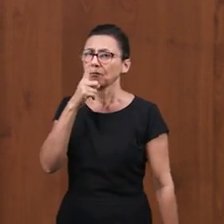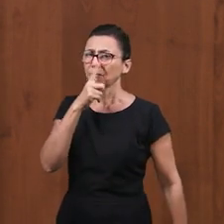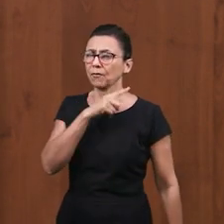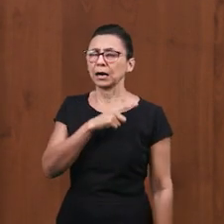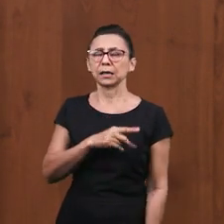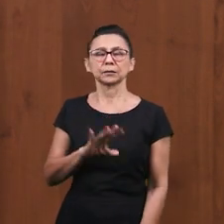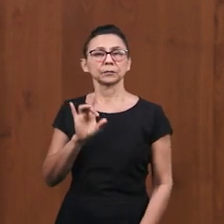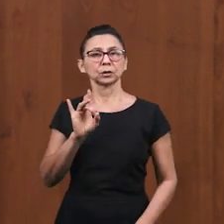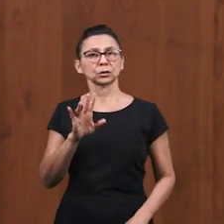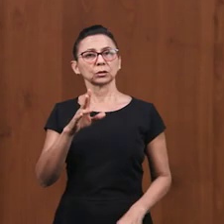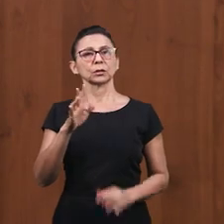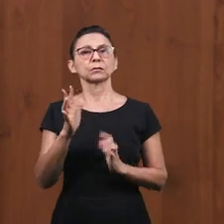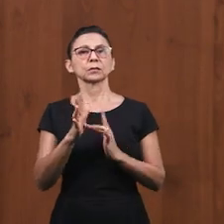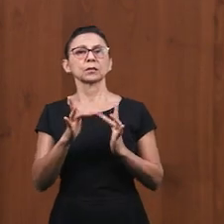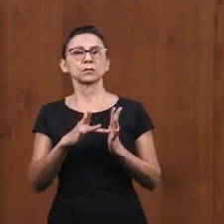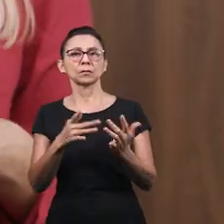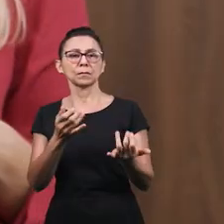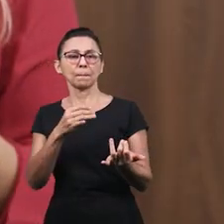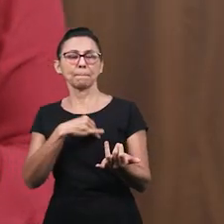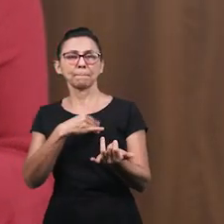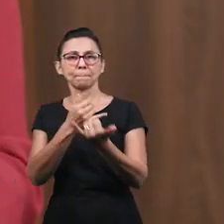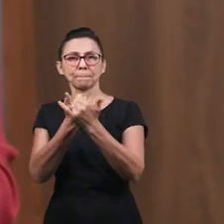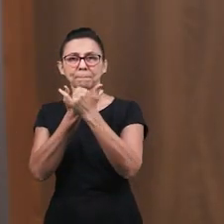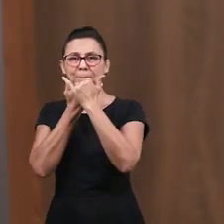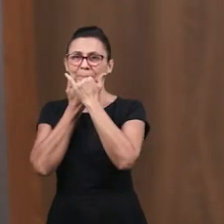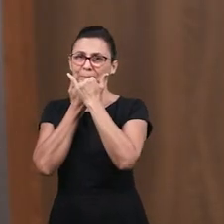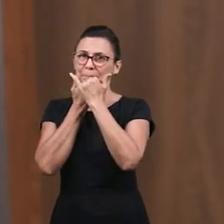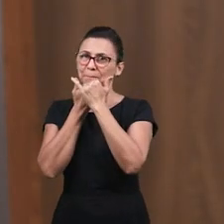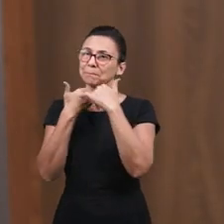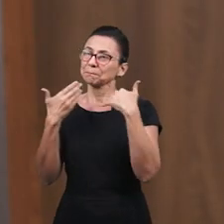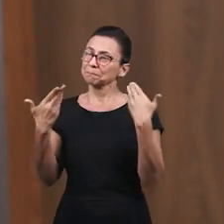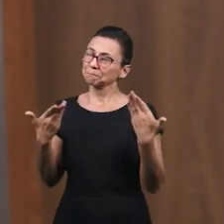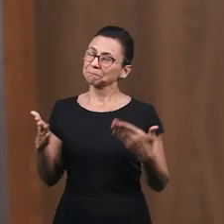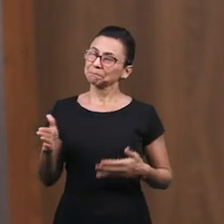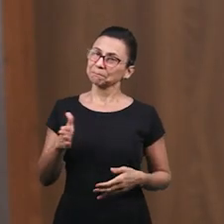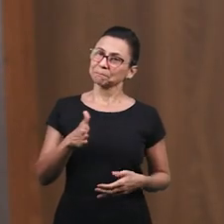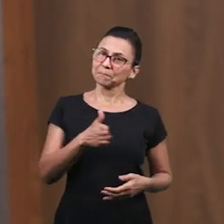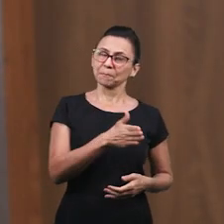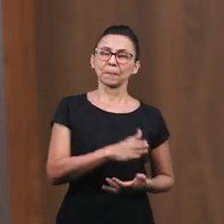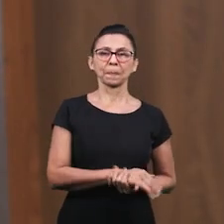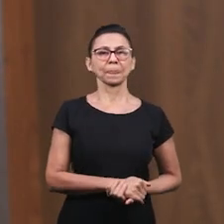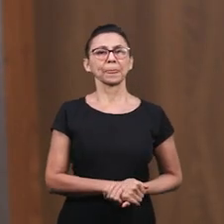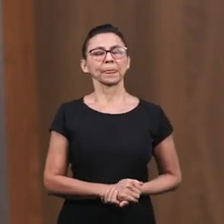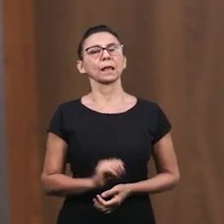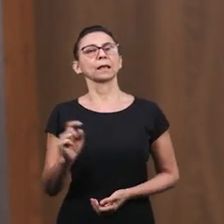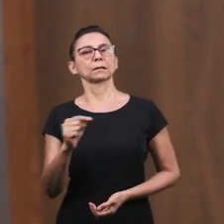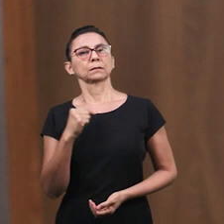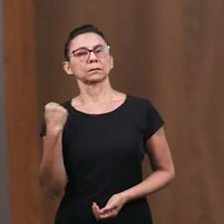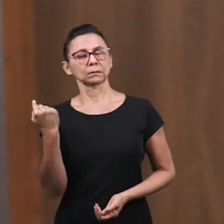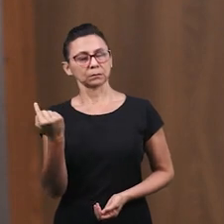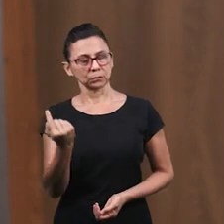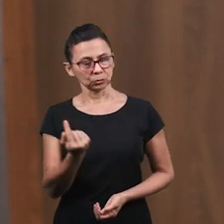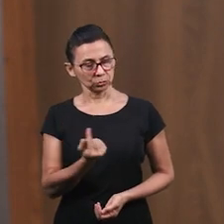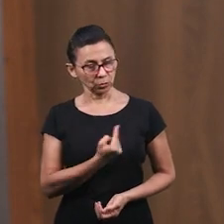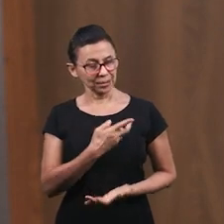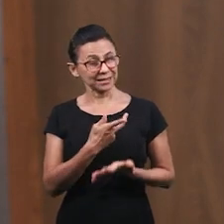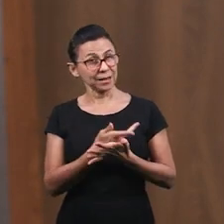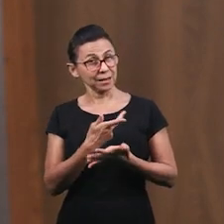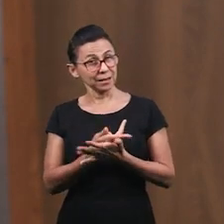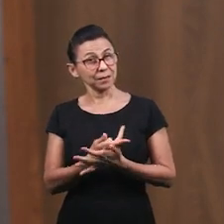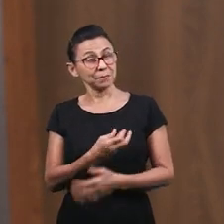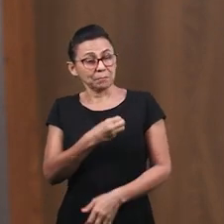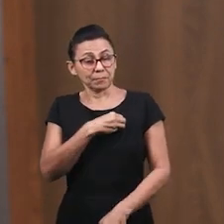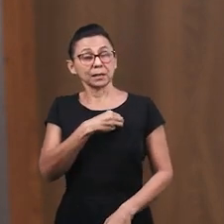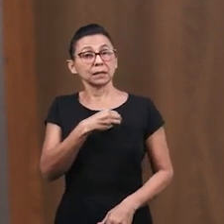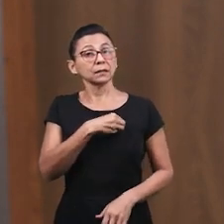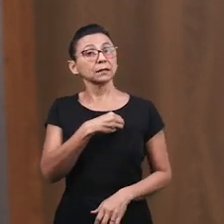sus pecados. Intermedios, de la misma forma nosotros tenemos que hacer cuando nos